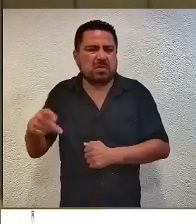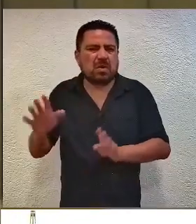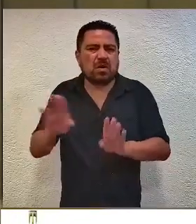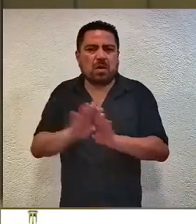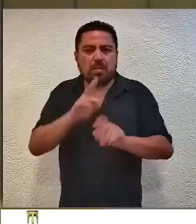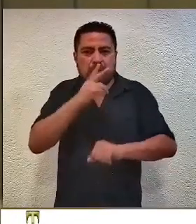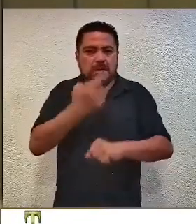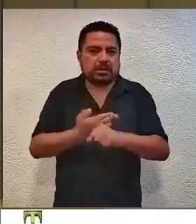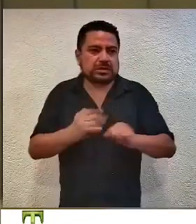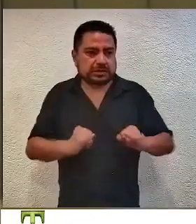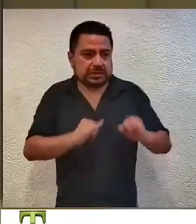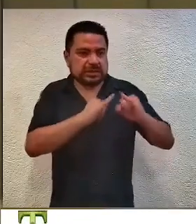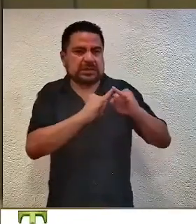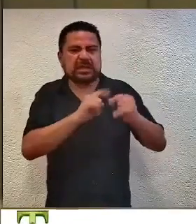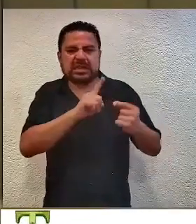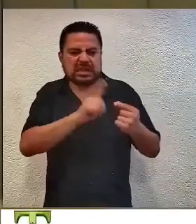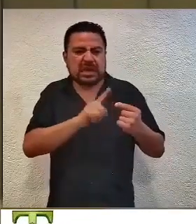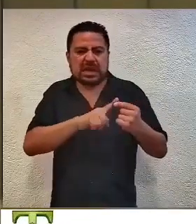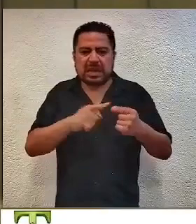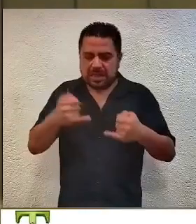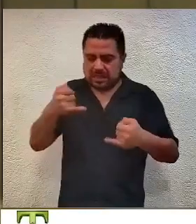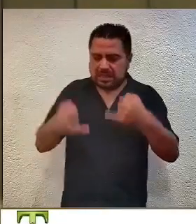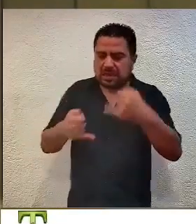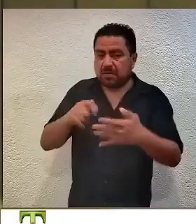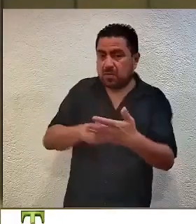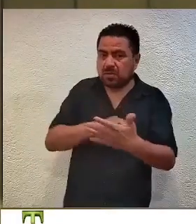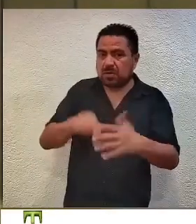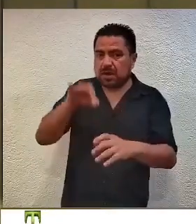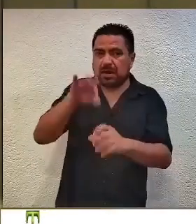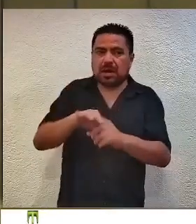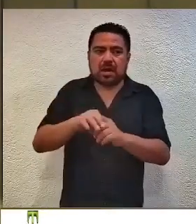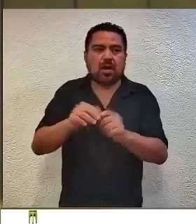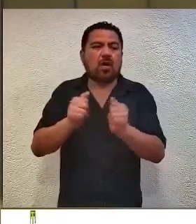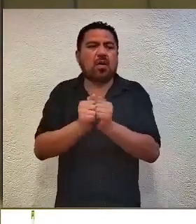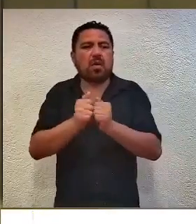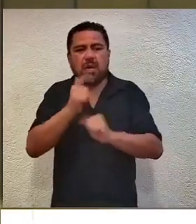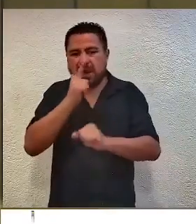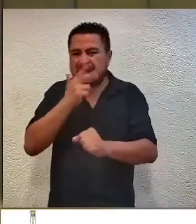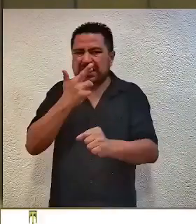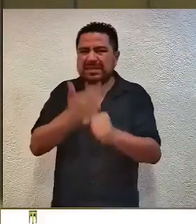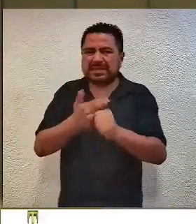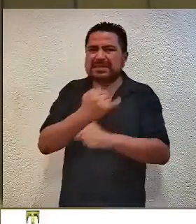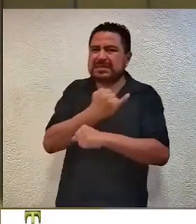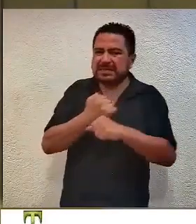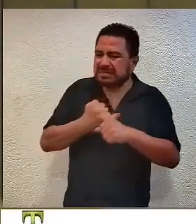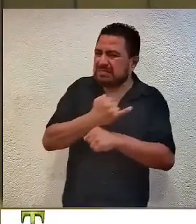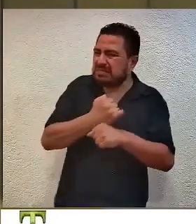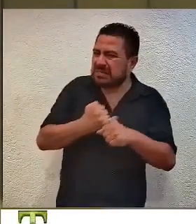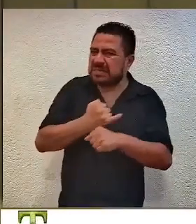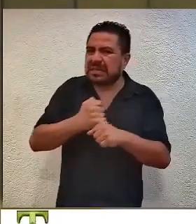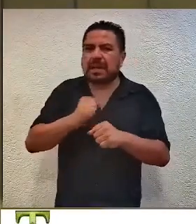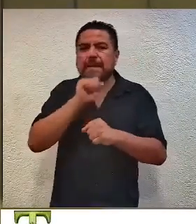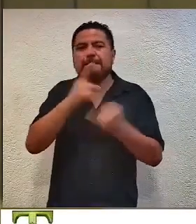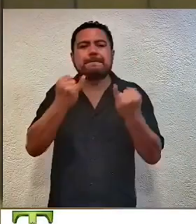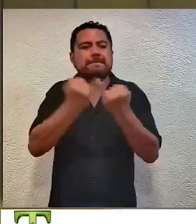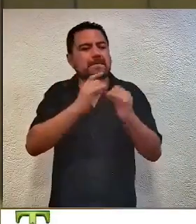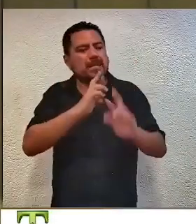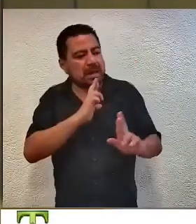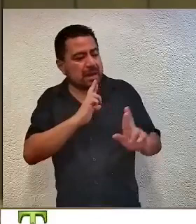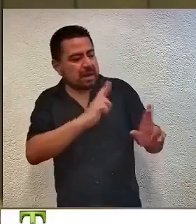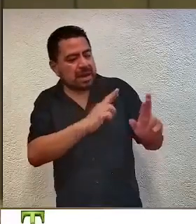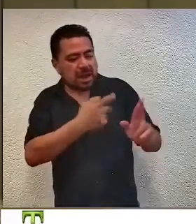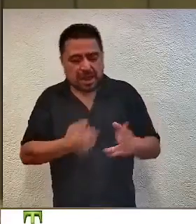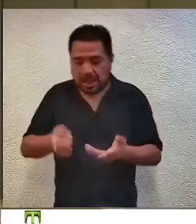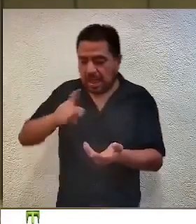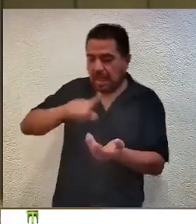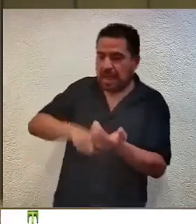jurisdiccional, que se trata de tribunales electorales, con la facultad de investigación y resolución al